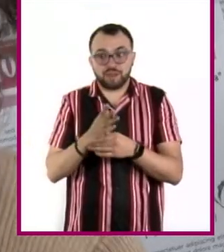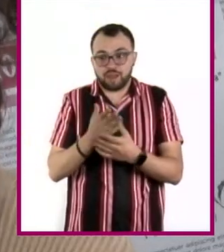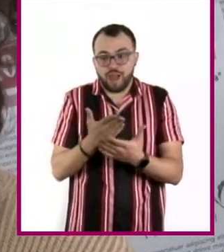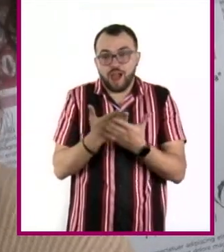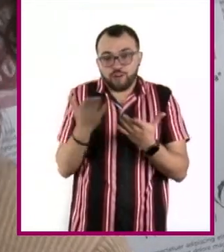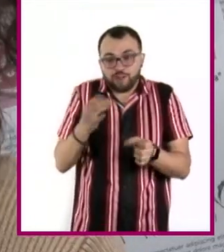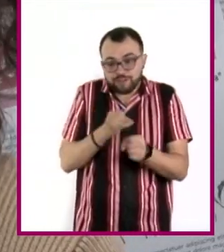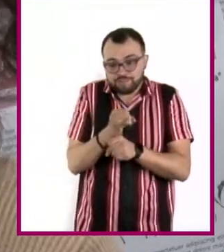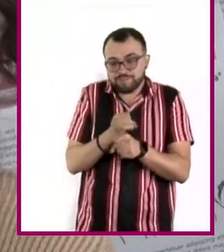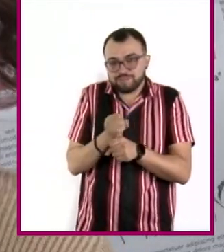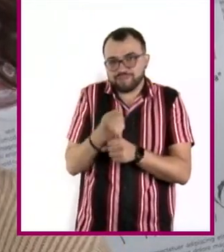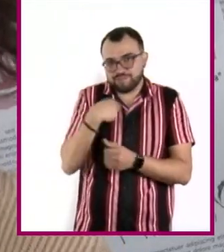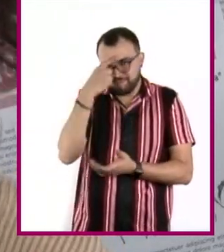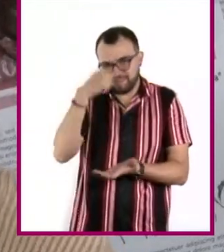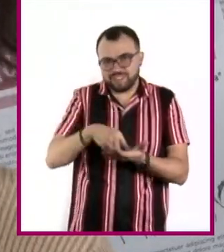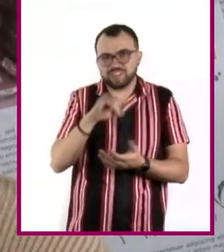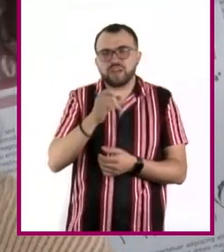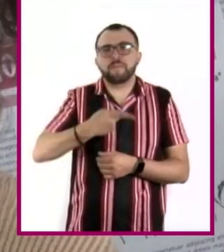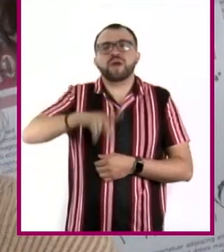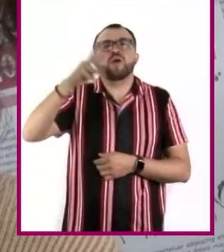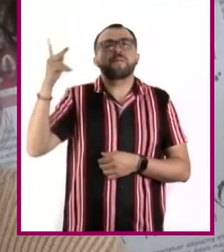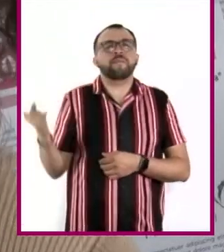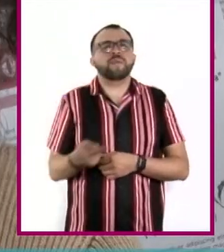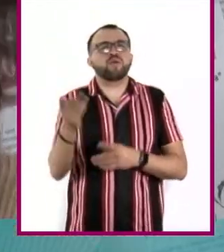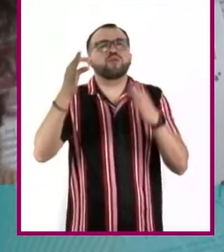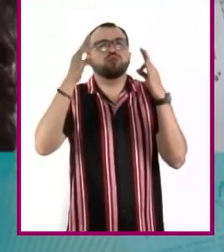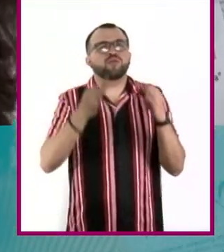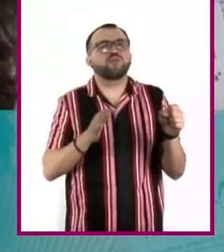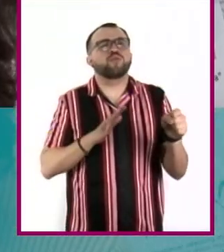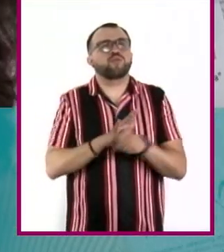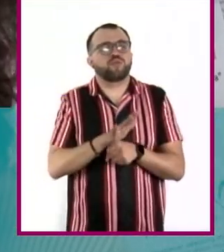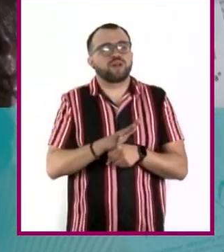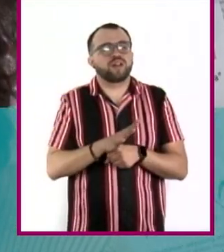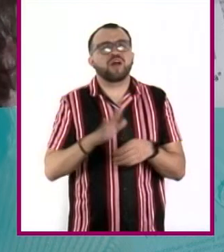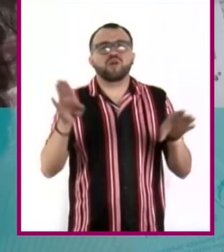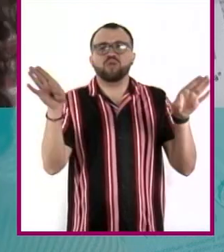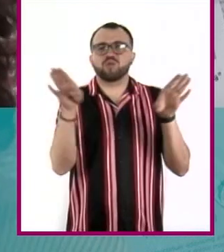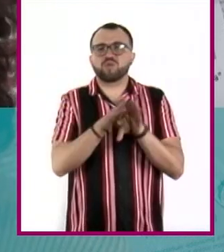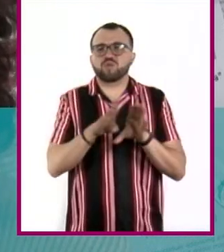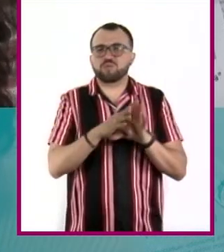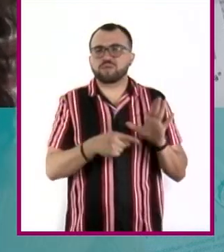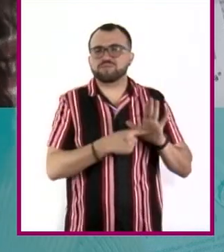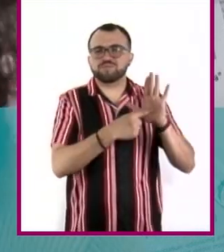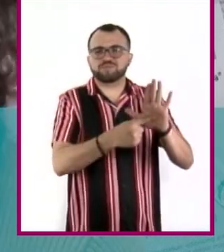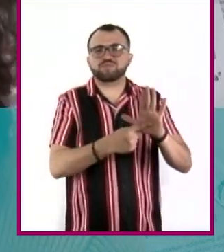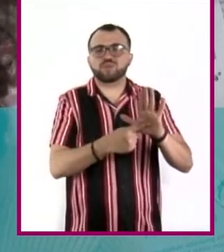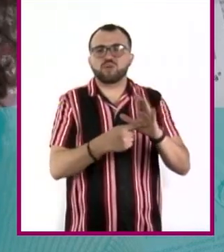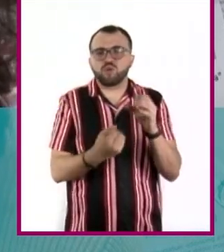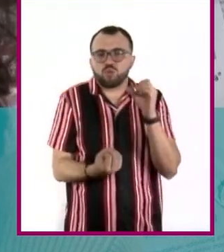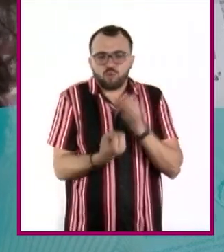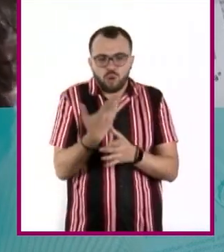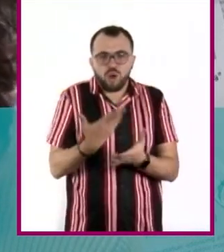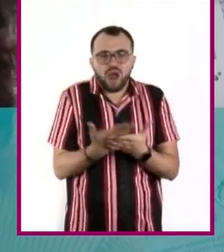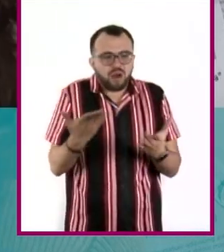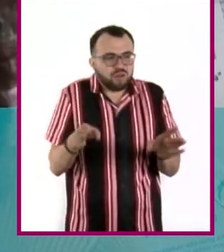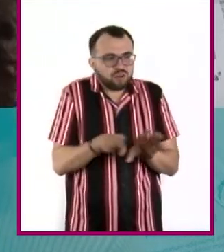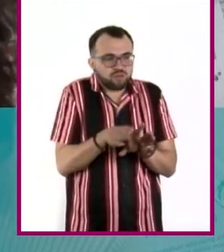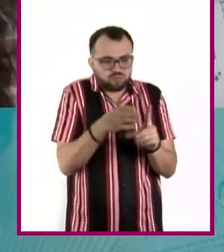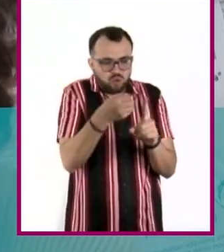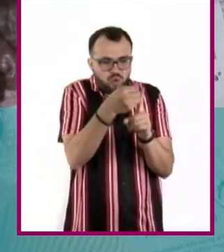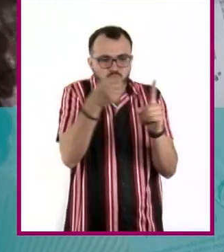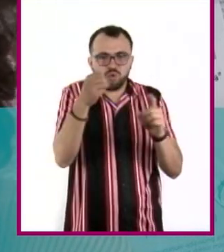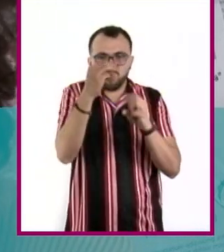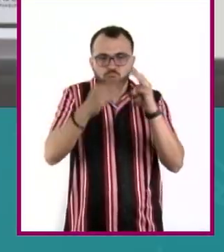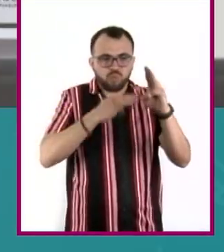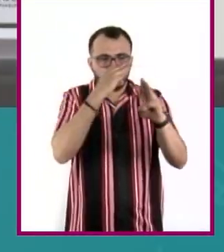aquí, así es, pero la pregunta original sigue en el aire. ¿Cómo se denomina el actual orden mundial? ¿Y cómo está organizado el mundo si ya no